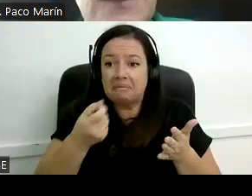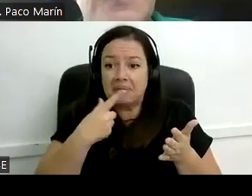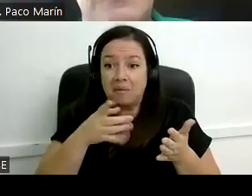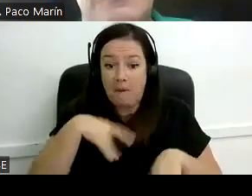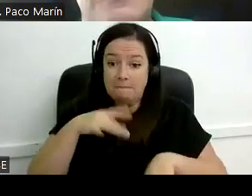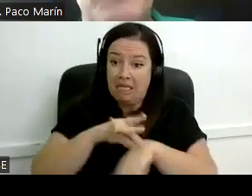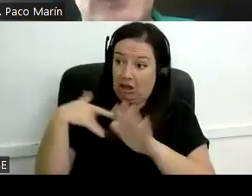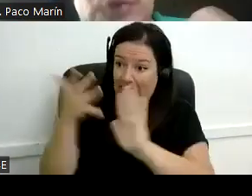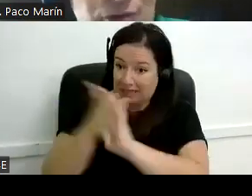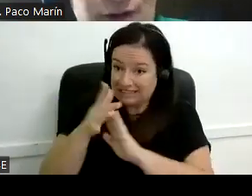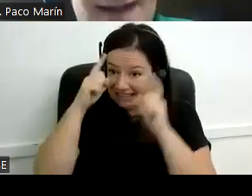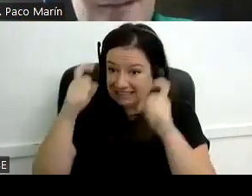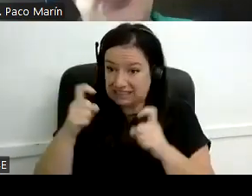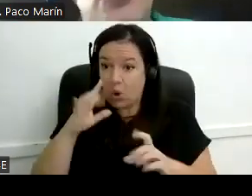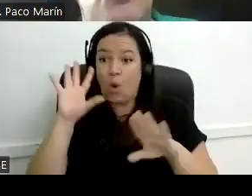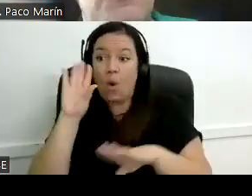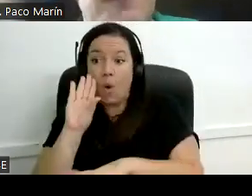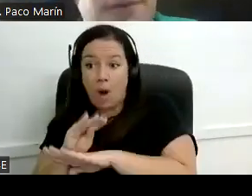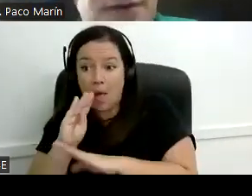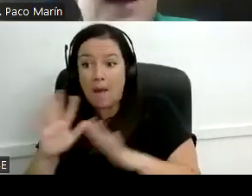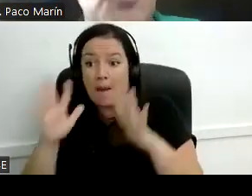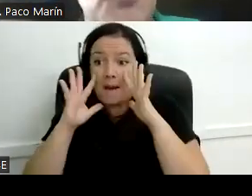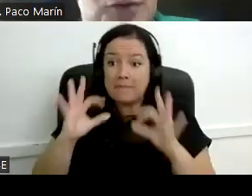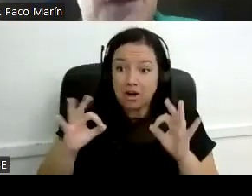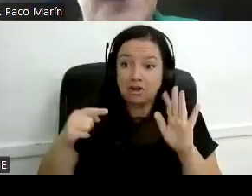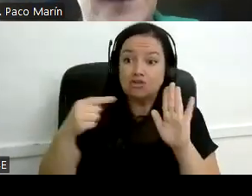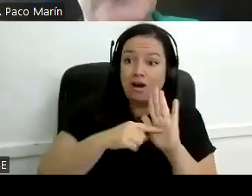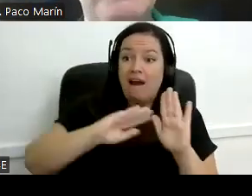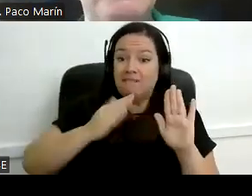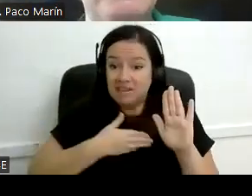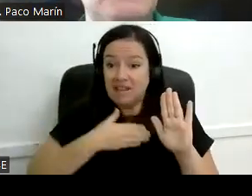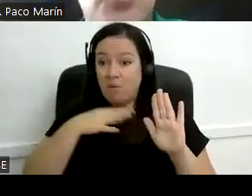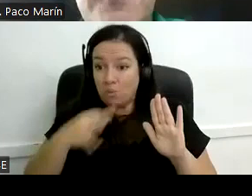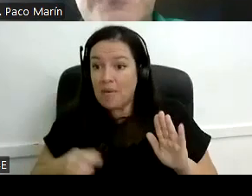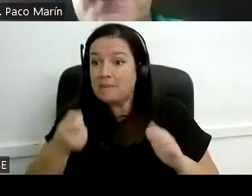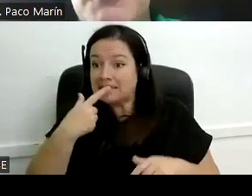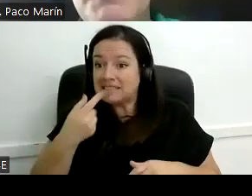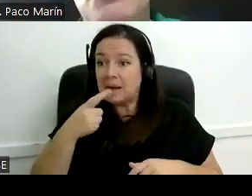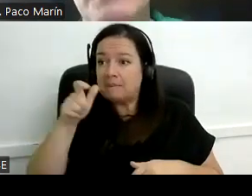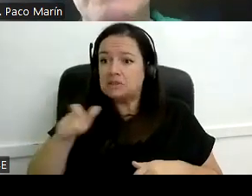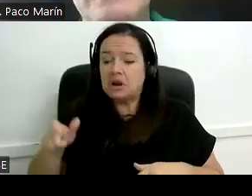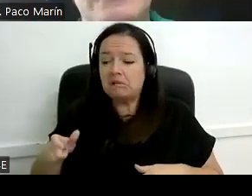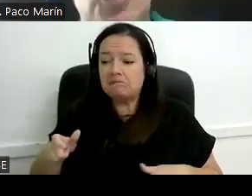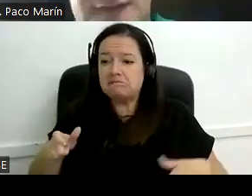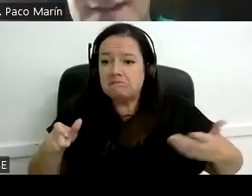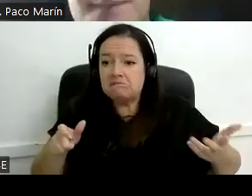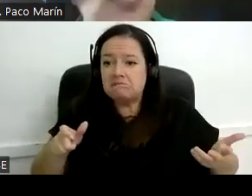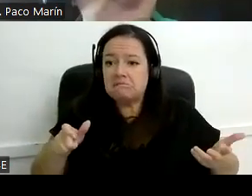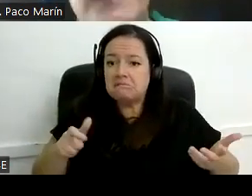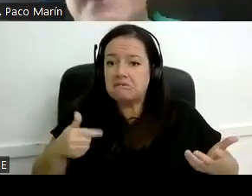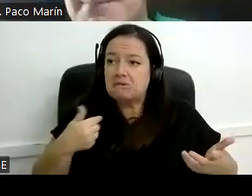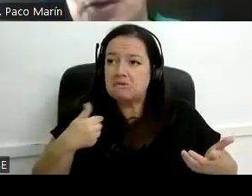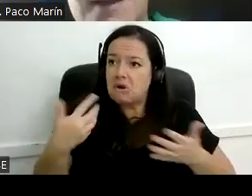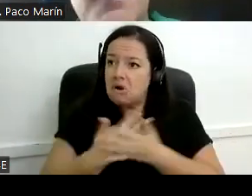entendido uh, todo lo que le has dicho, cómo funciona, cómo actúa ese tranquilizante, muchas veces esa misma persona los desestima